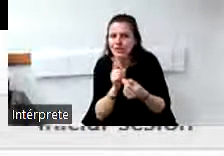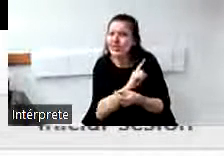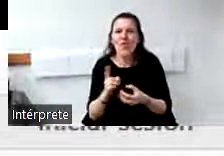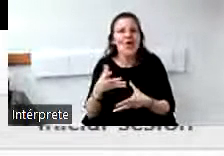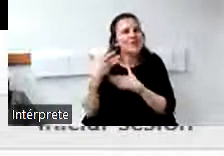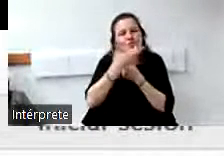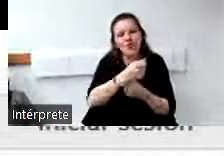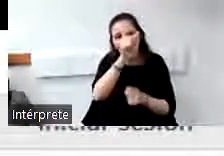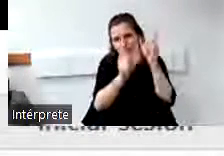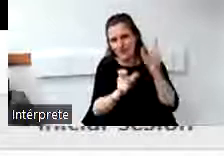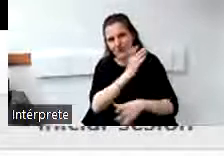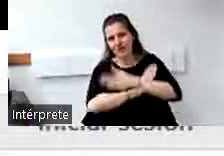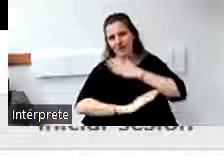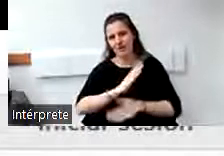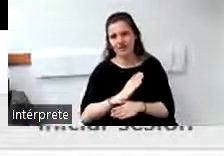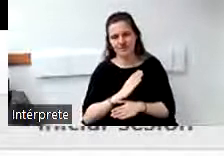es grueso, ¿no?